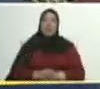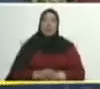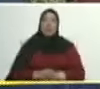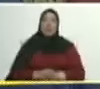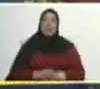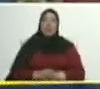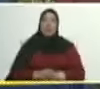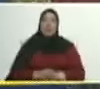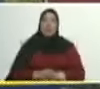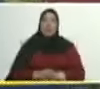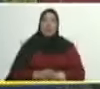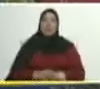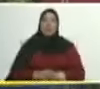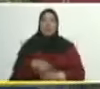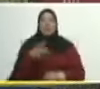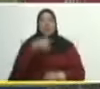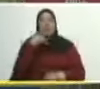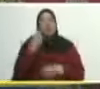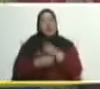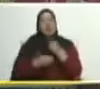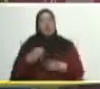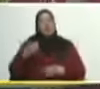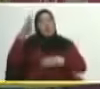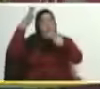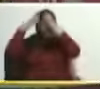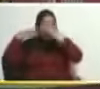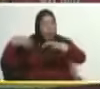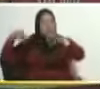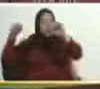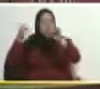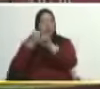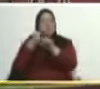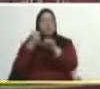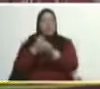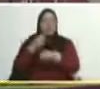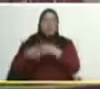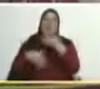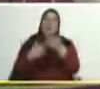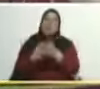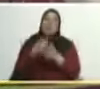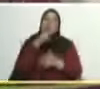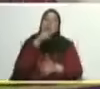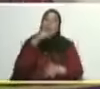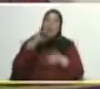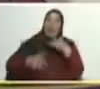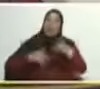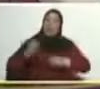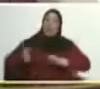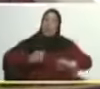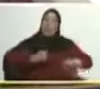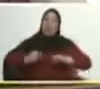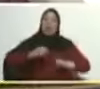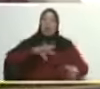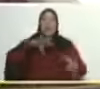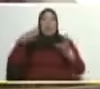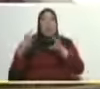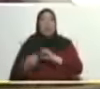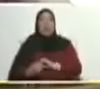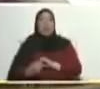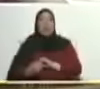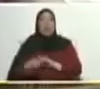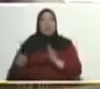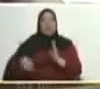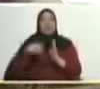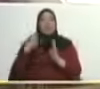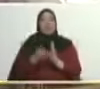De los encuentros cocteleros, de la diplomacia de cócteles, ir a la diplomacia de acción transformadora, generadora